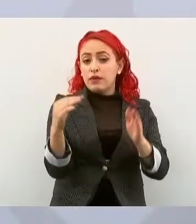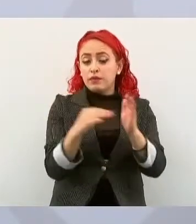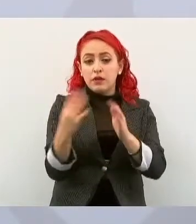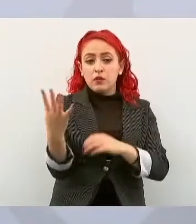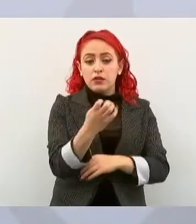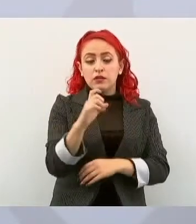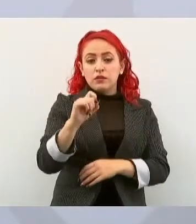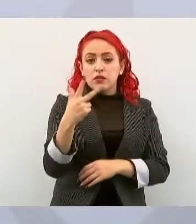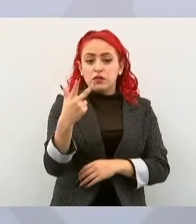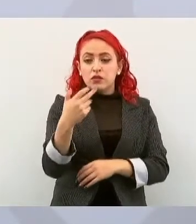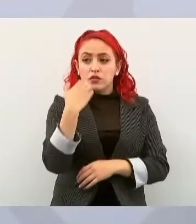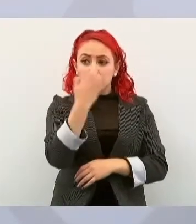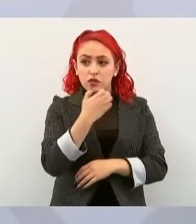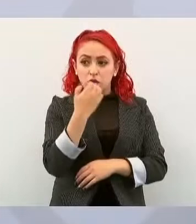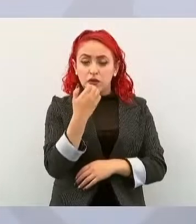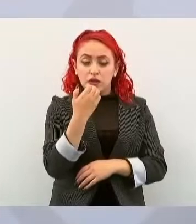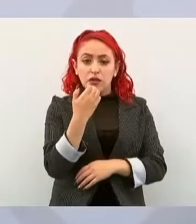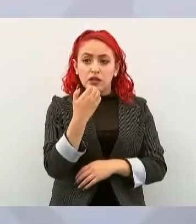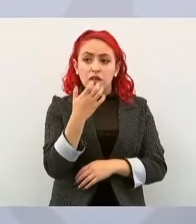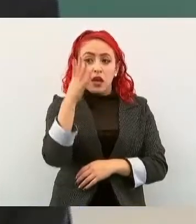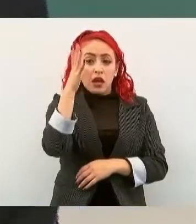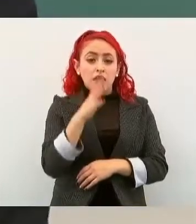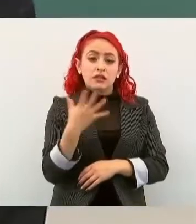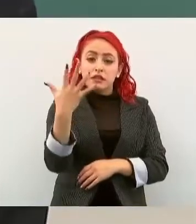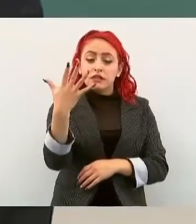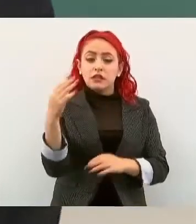9,428, y ya casi en 5,000,